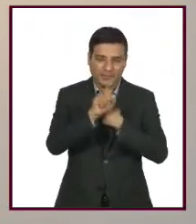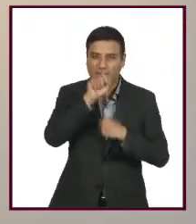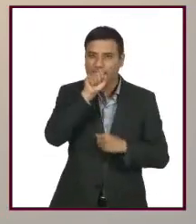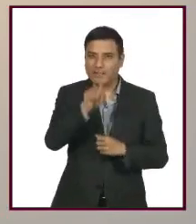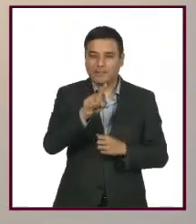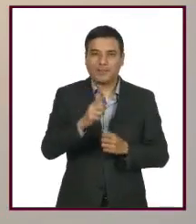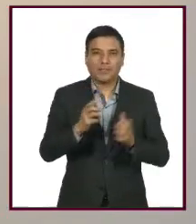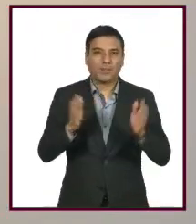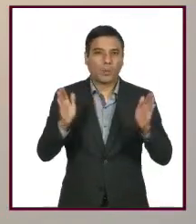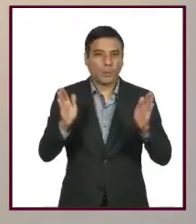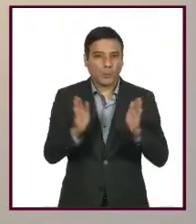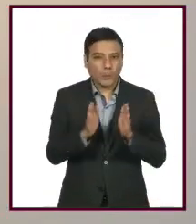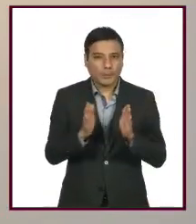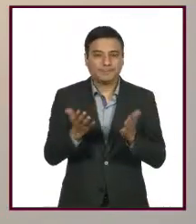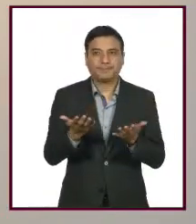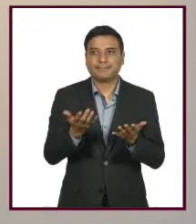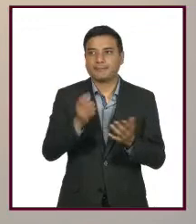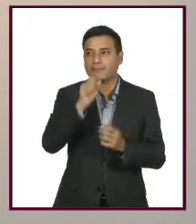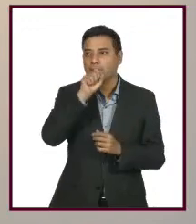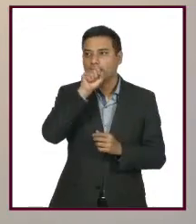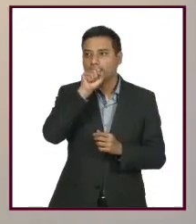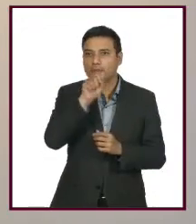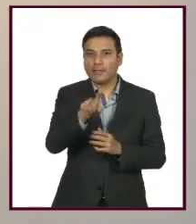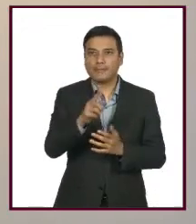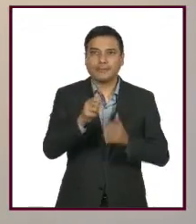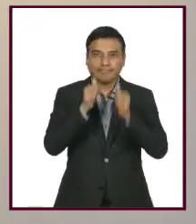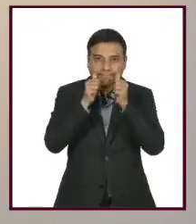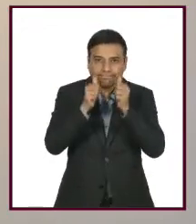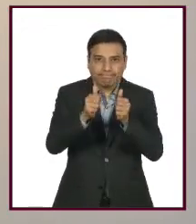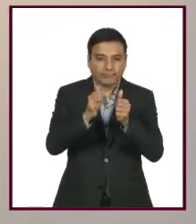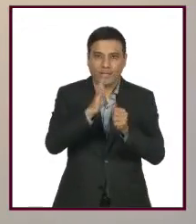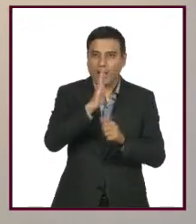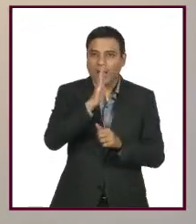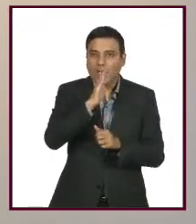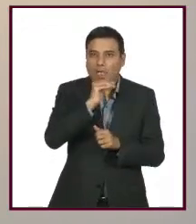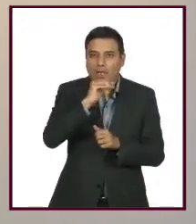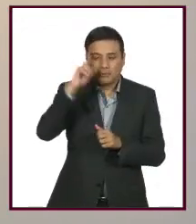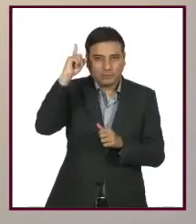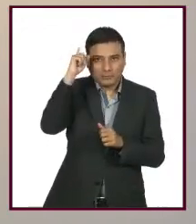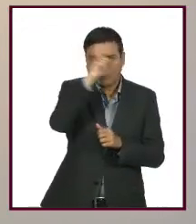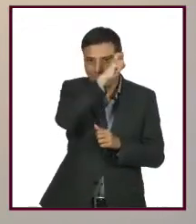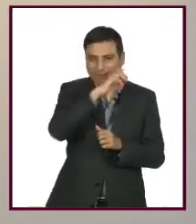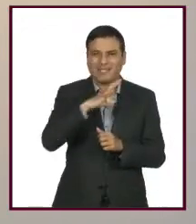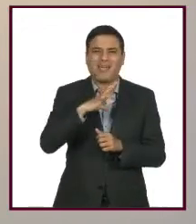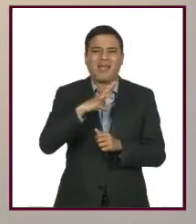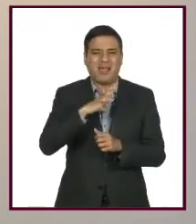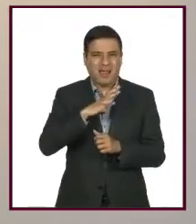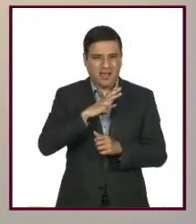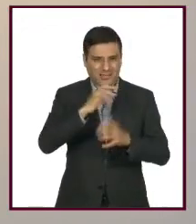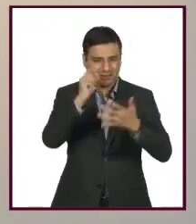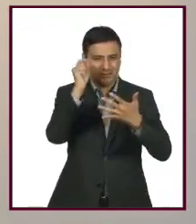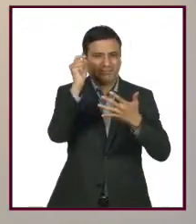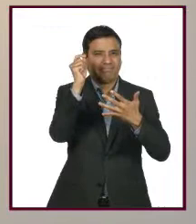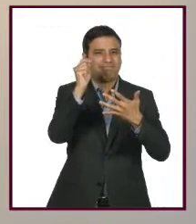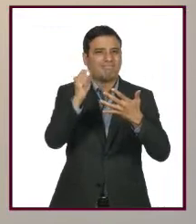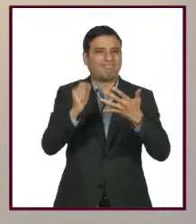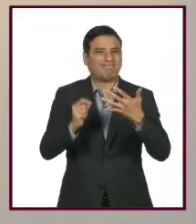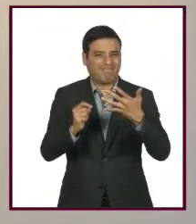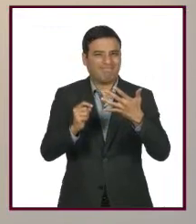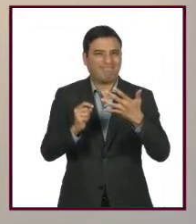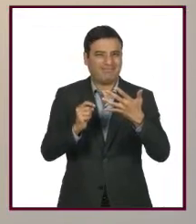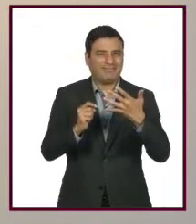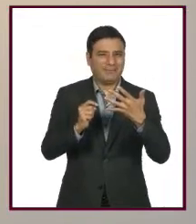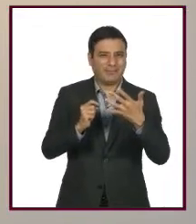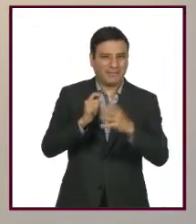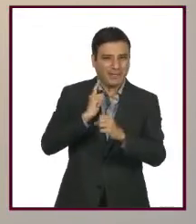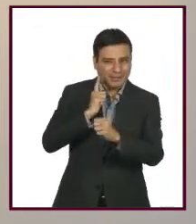la mayor dificultad para prestar atención. O sea, se ve una alteración en el comportamiento del alumno